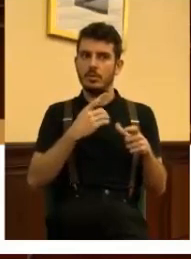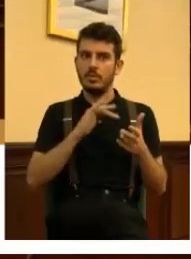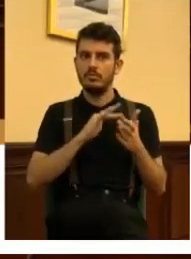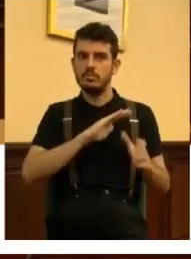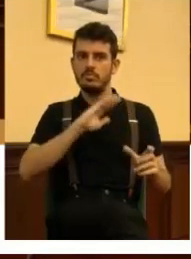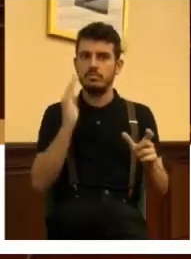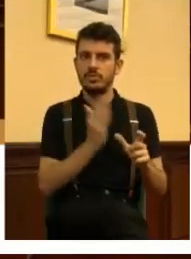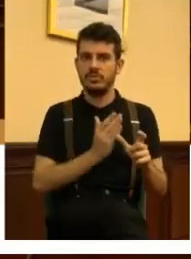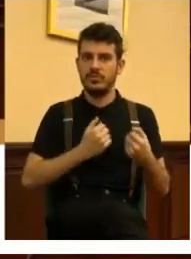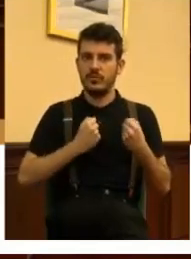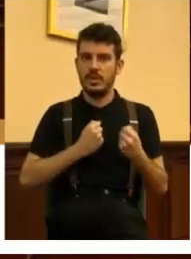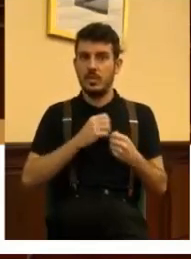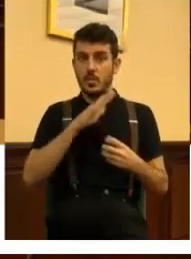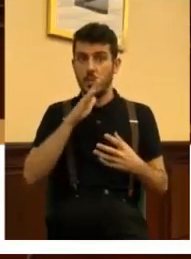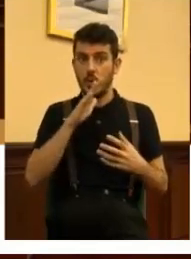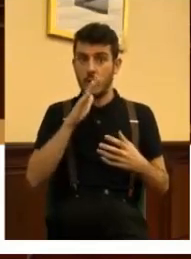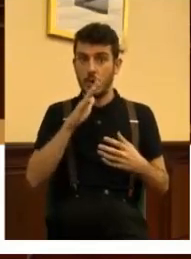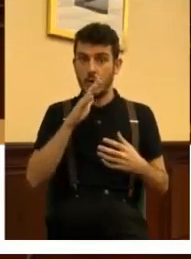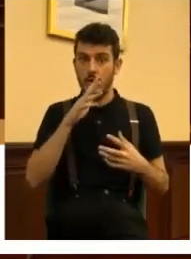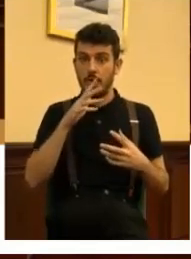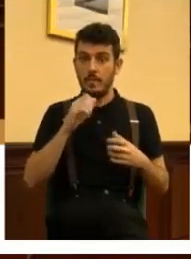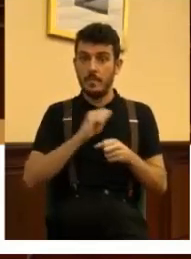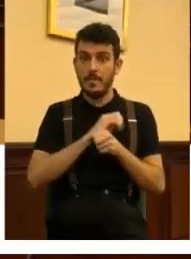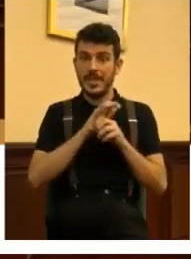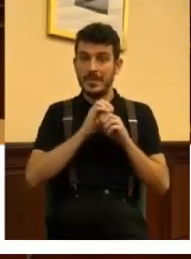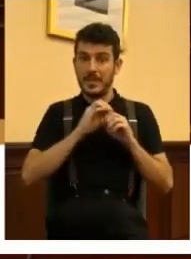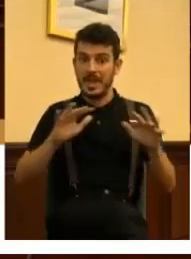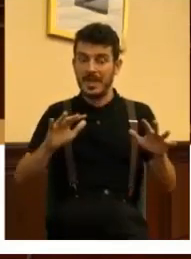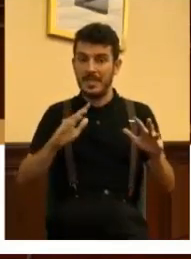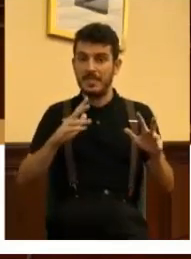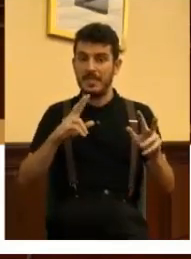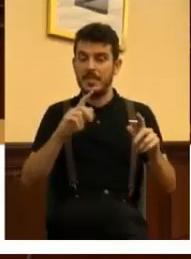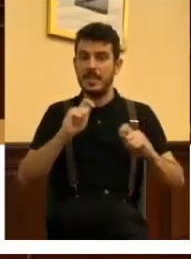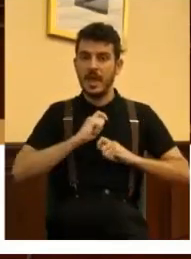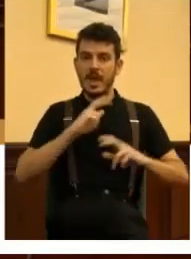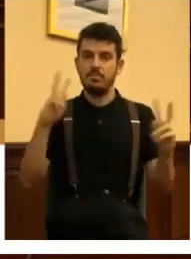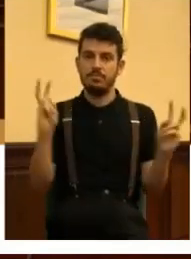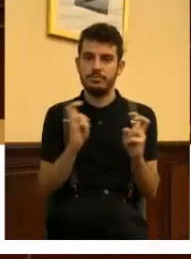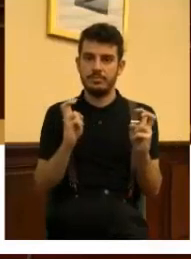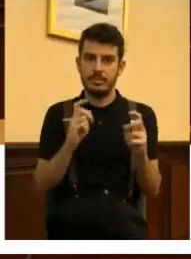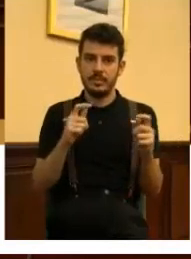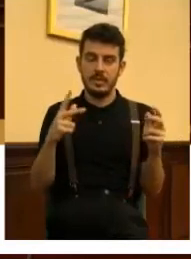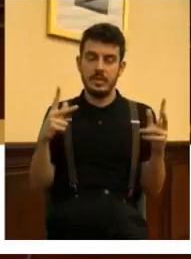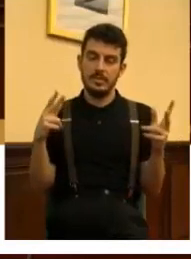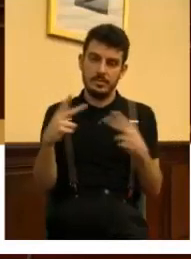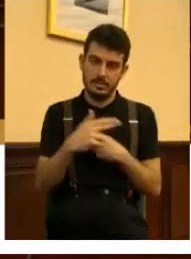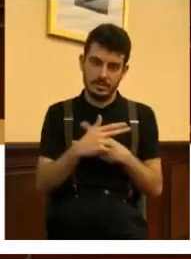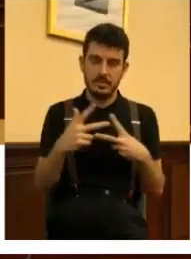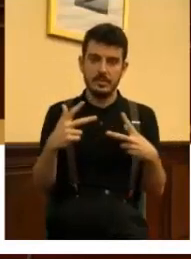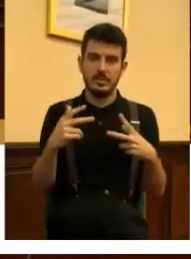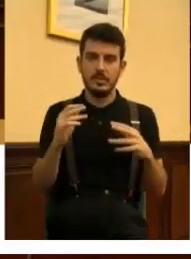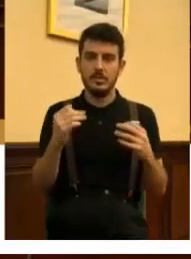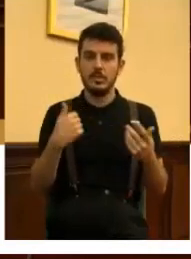castigados por las restricciones de la pandemia. Entonces me estoy encontrando, por ejemplo,